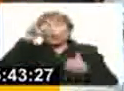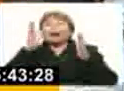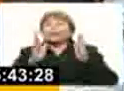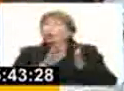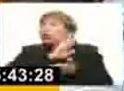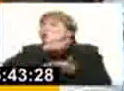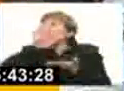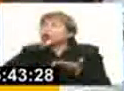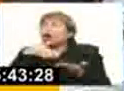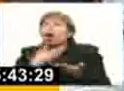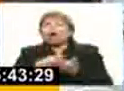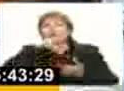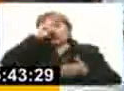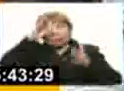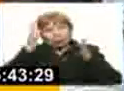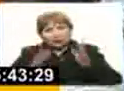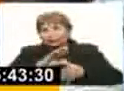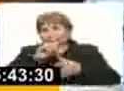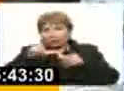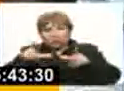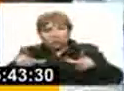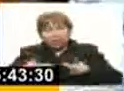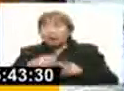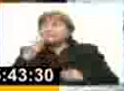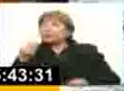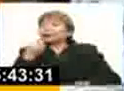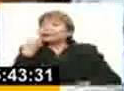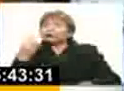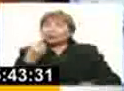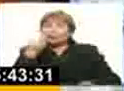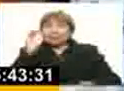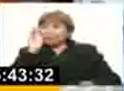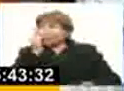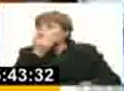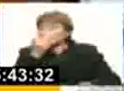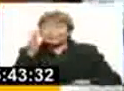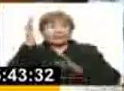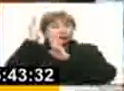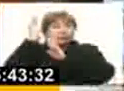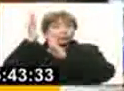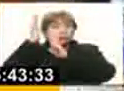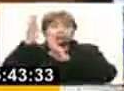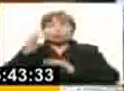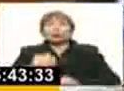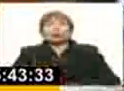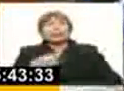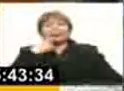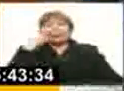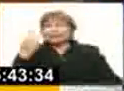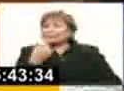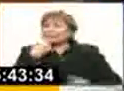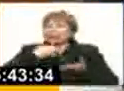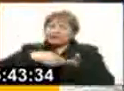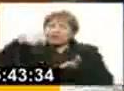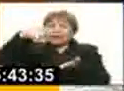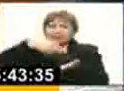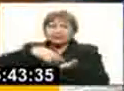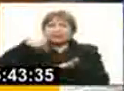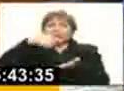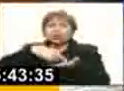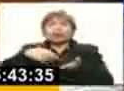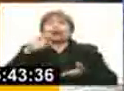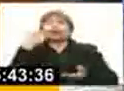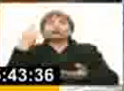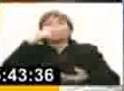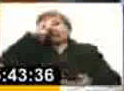peruanos somos todos los que estamos en este lugar porque solamente parece que en sus discursos quieren decir o mandar un mensaje que